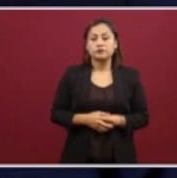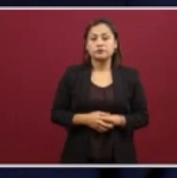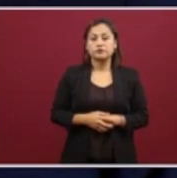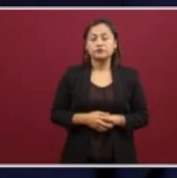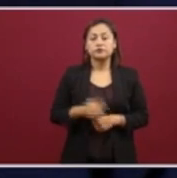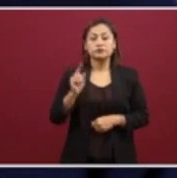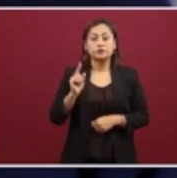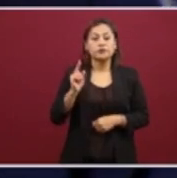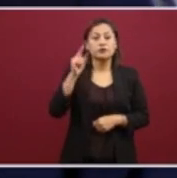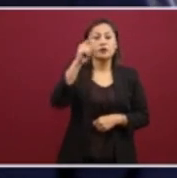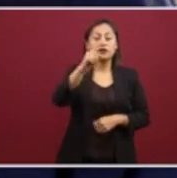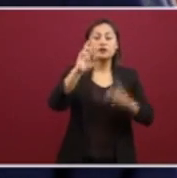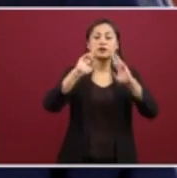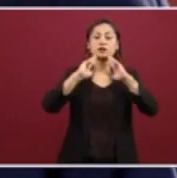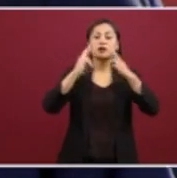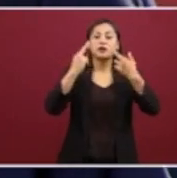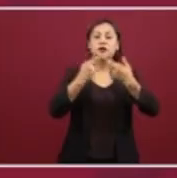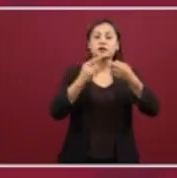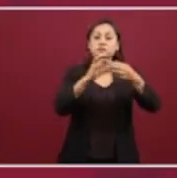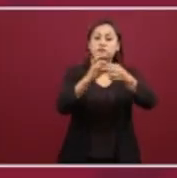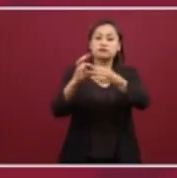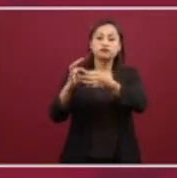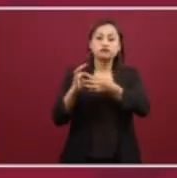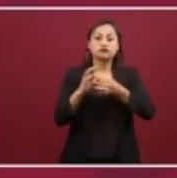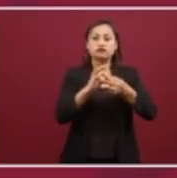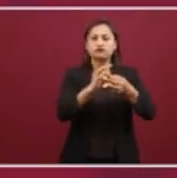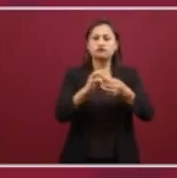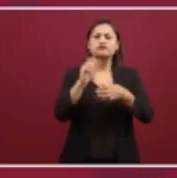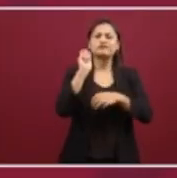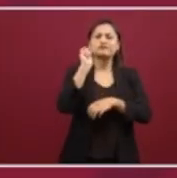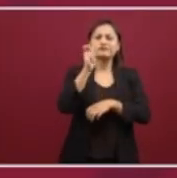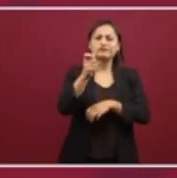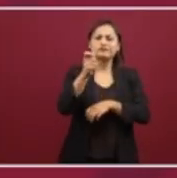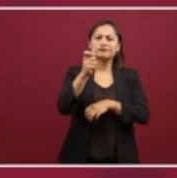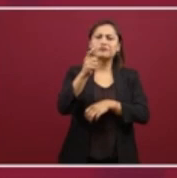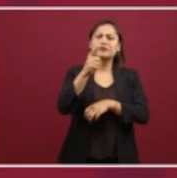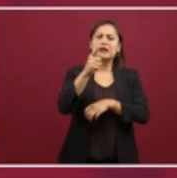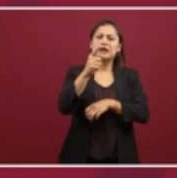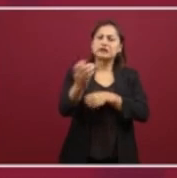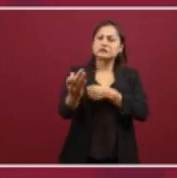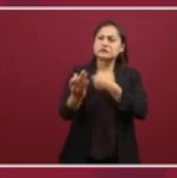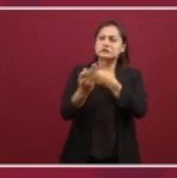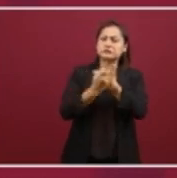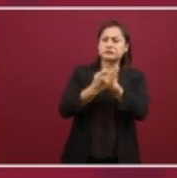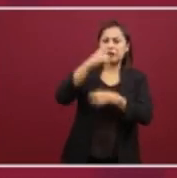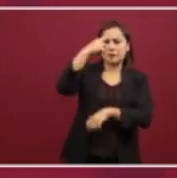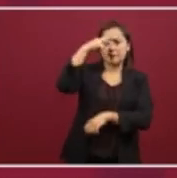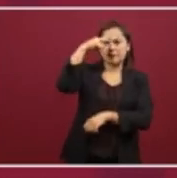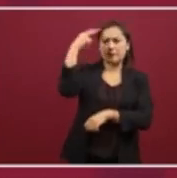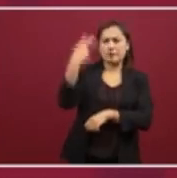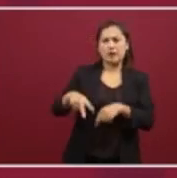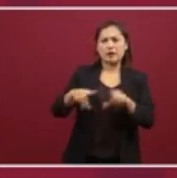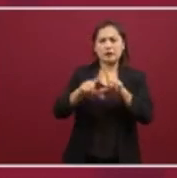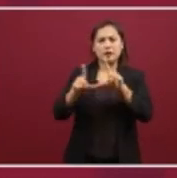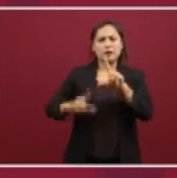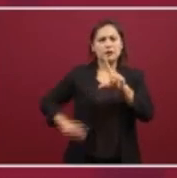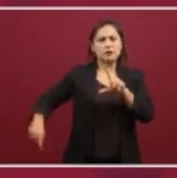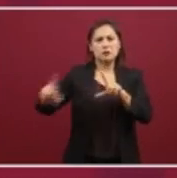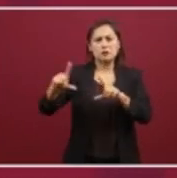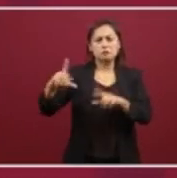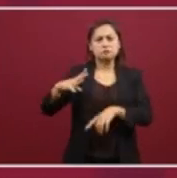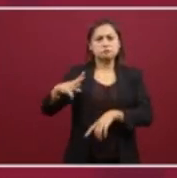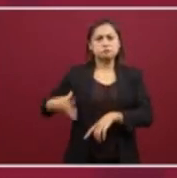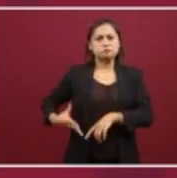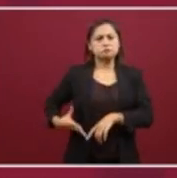unirnos para defender la dignidad de México, de nuestro país, y al mismo tiempo para